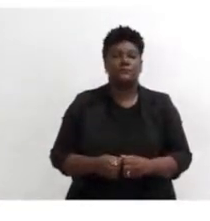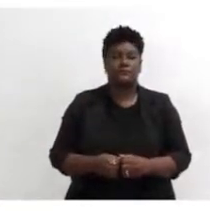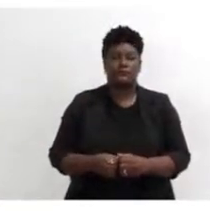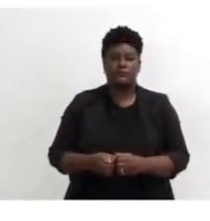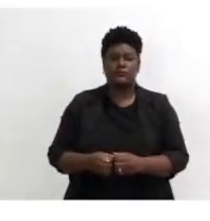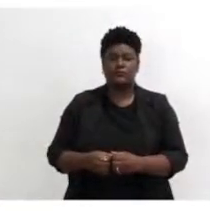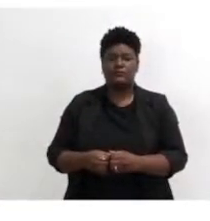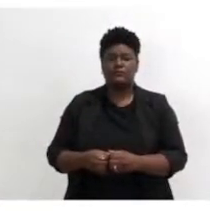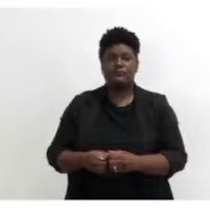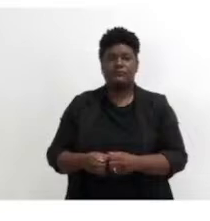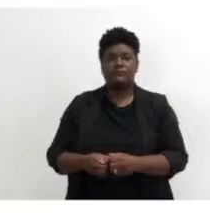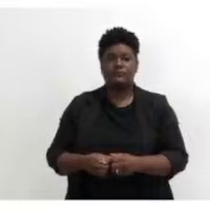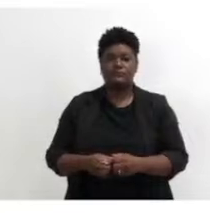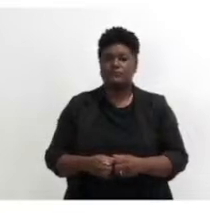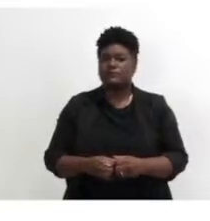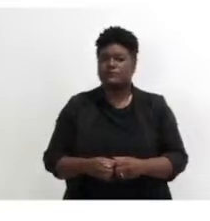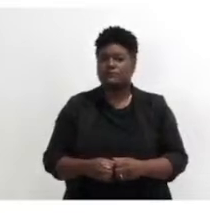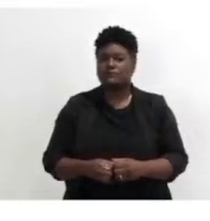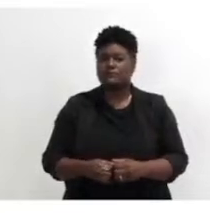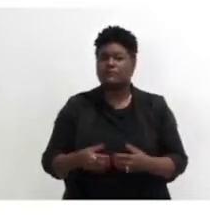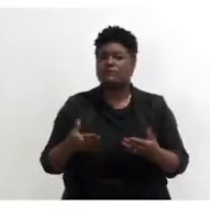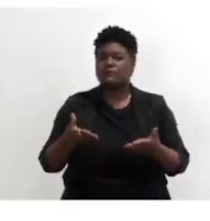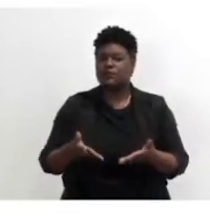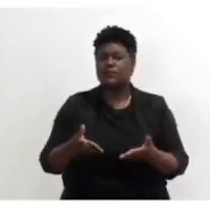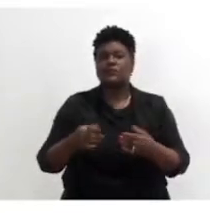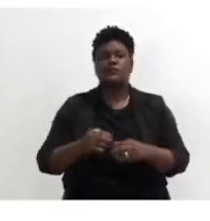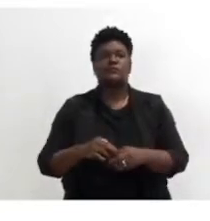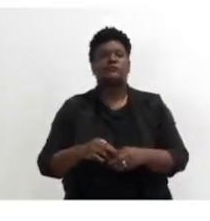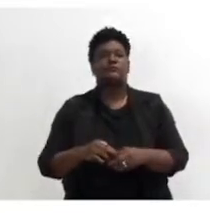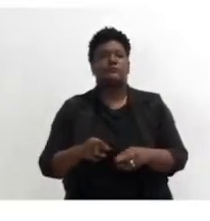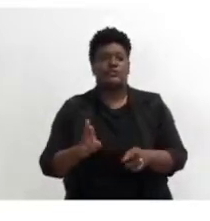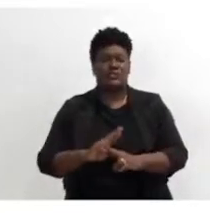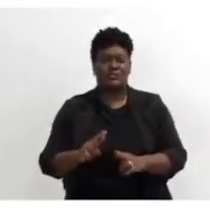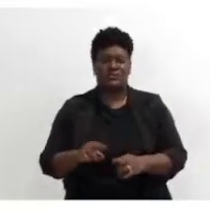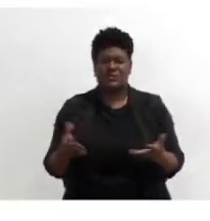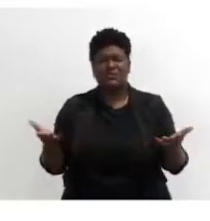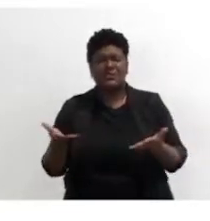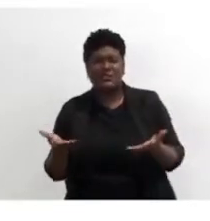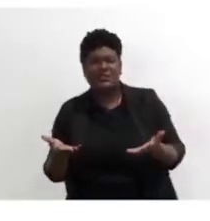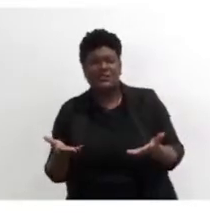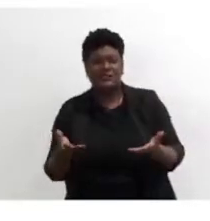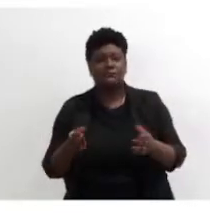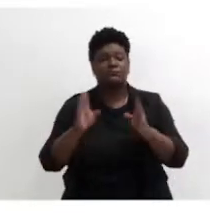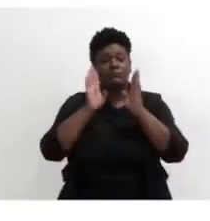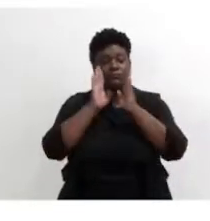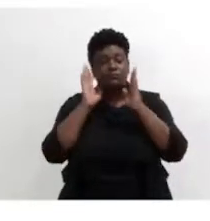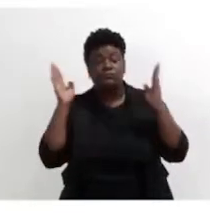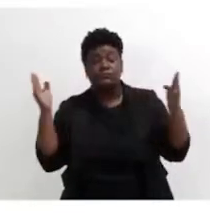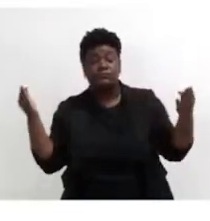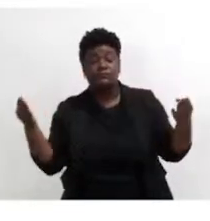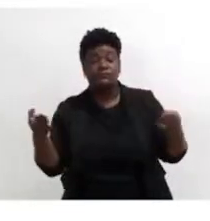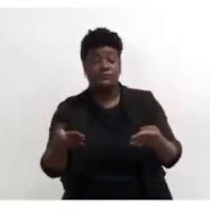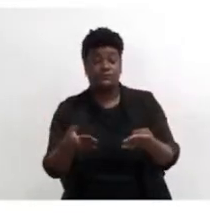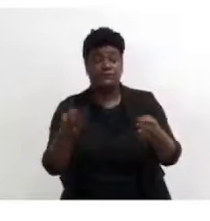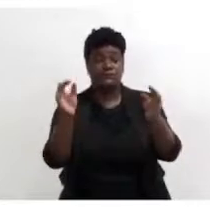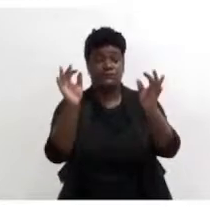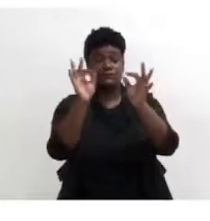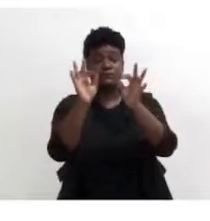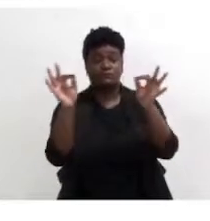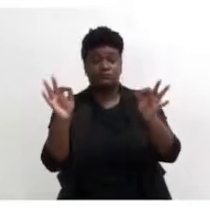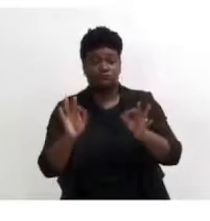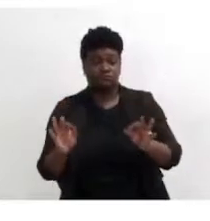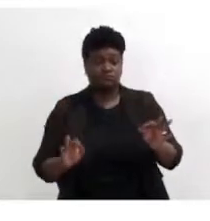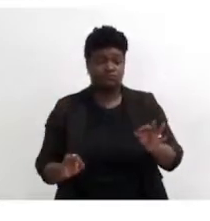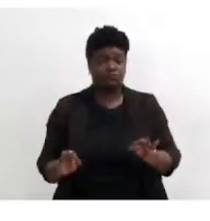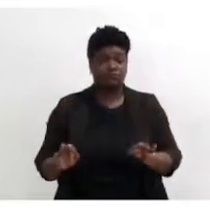una coincidencia, es el resultado de una visión estratégica y de un compromiso inquebrantable con